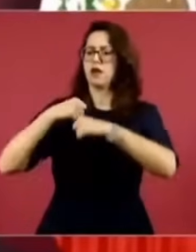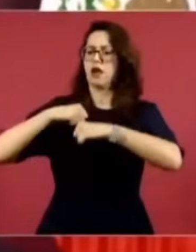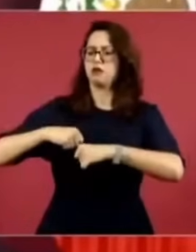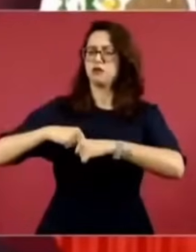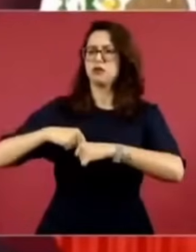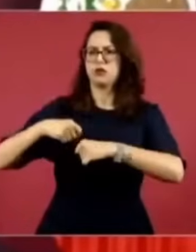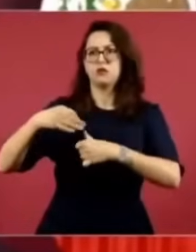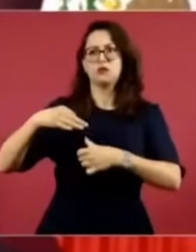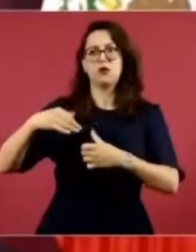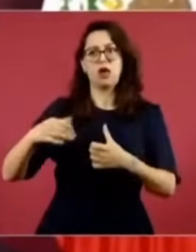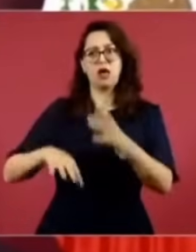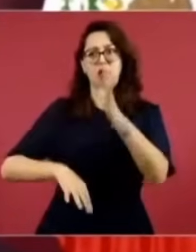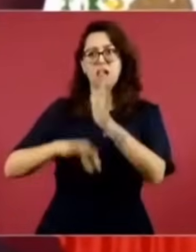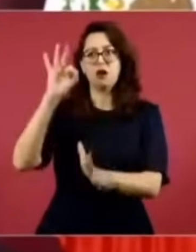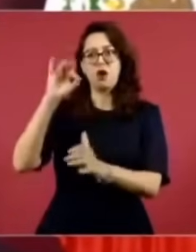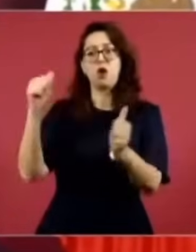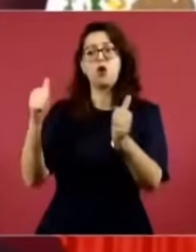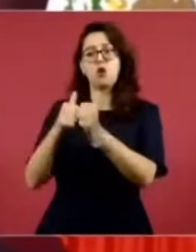Judicial.